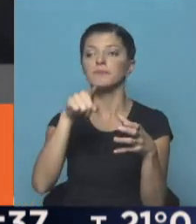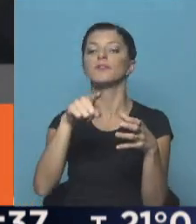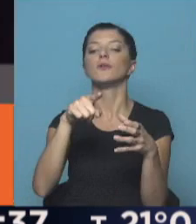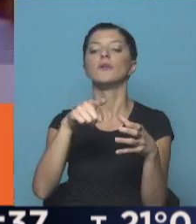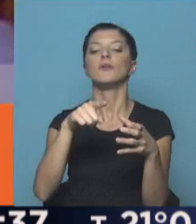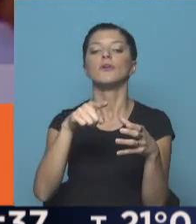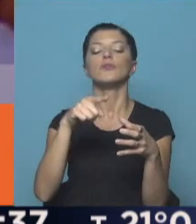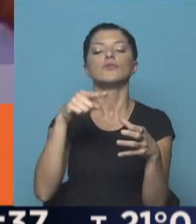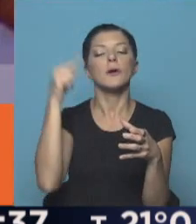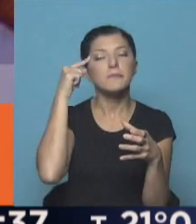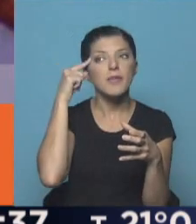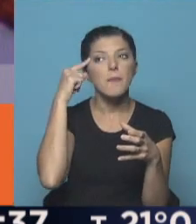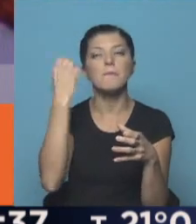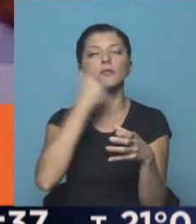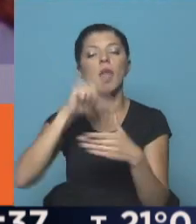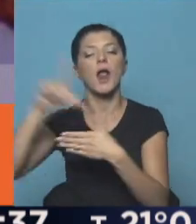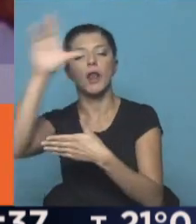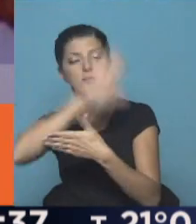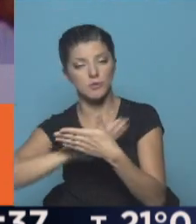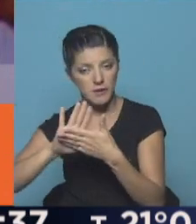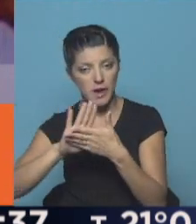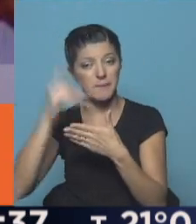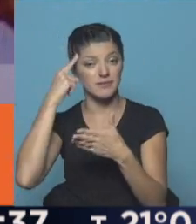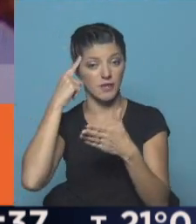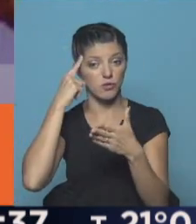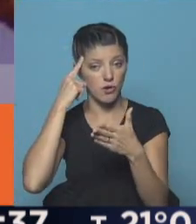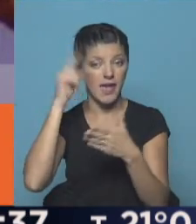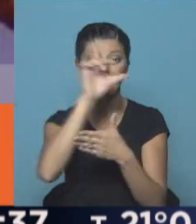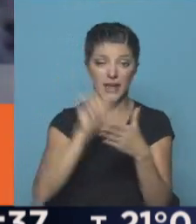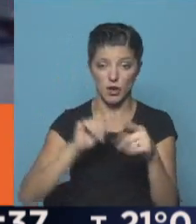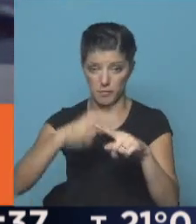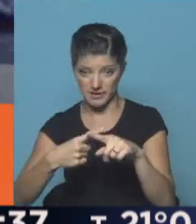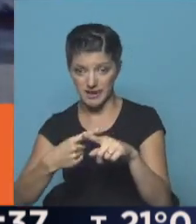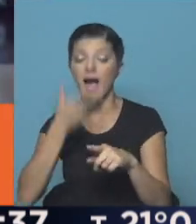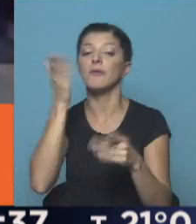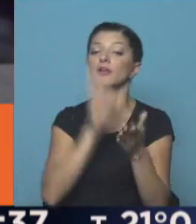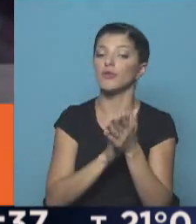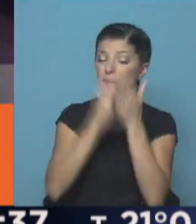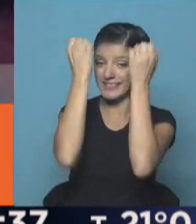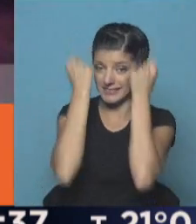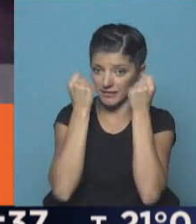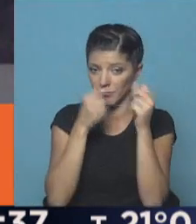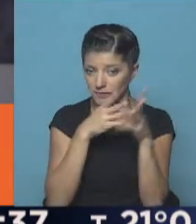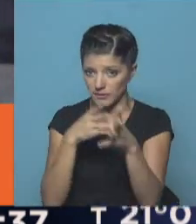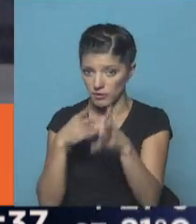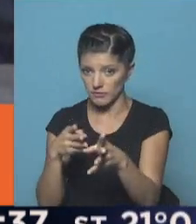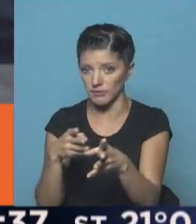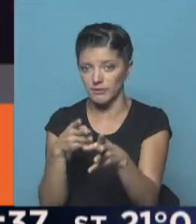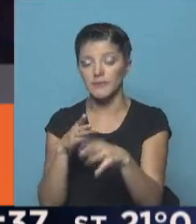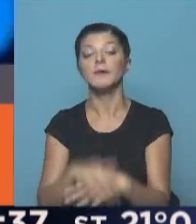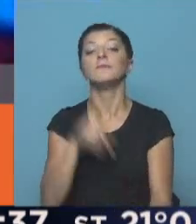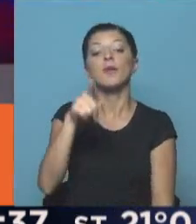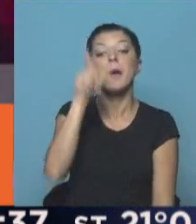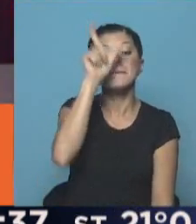la importancia latinoamericana en términos geopolíticas es el terrorismo, las redes potenciales. Entonces él